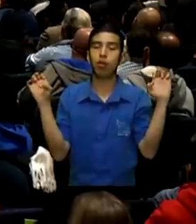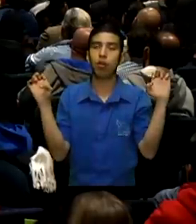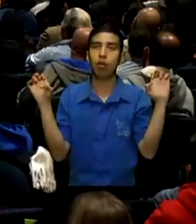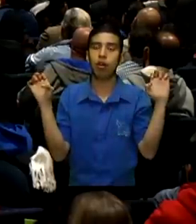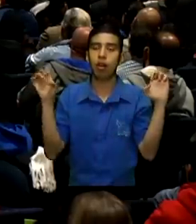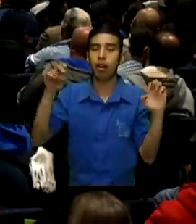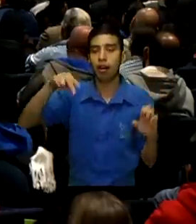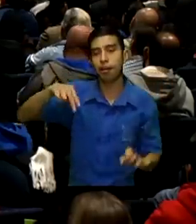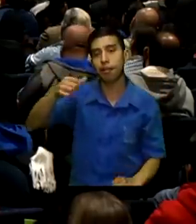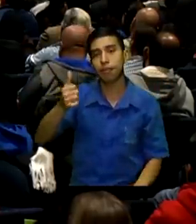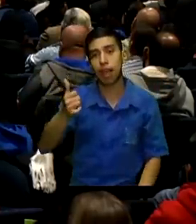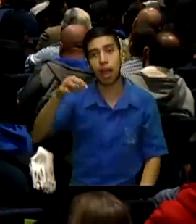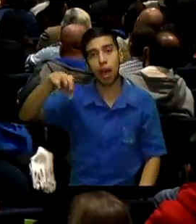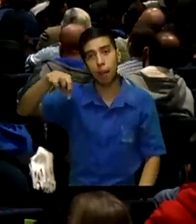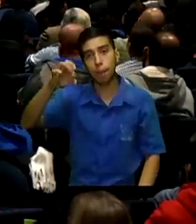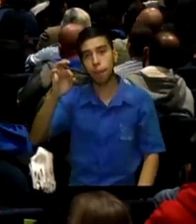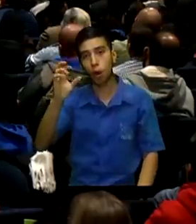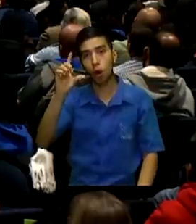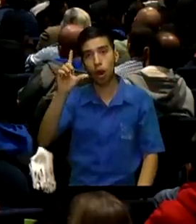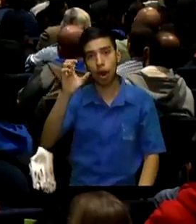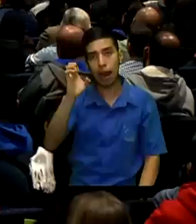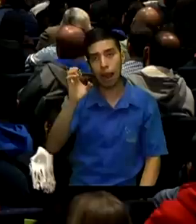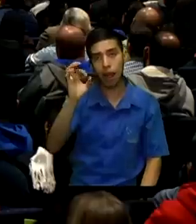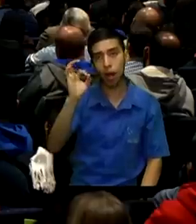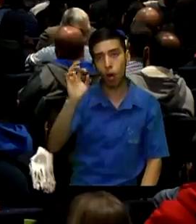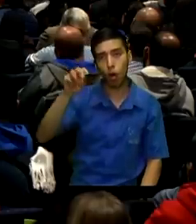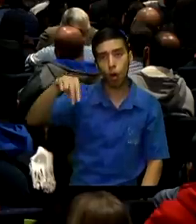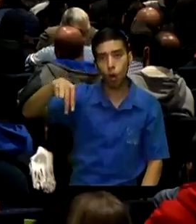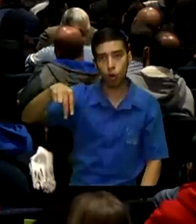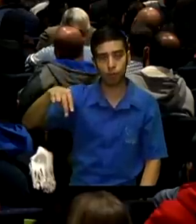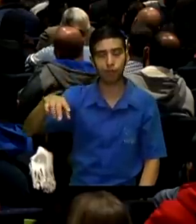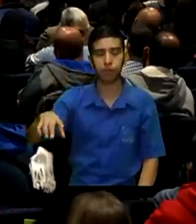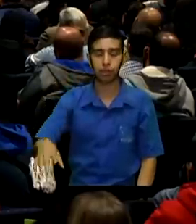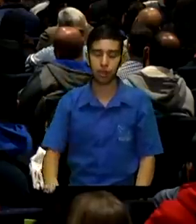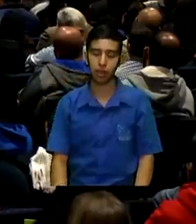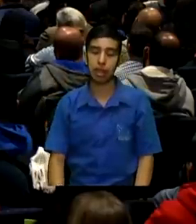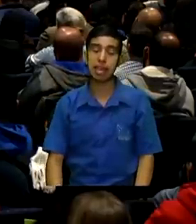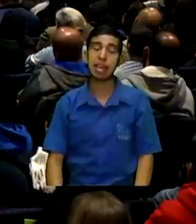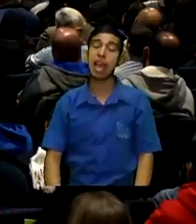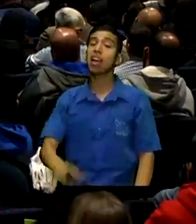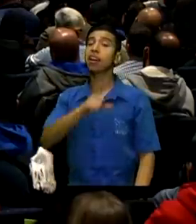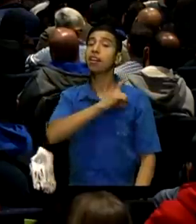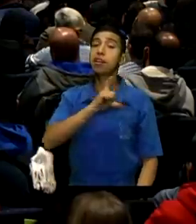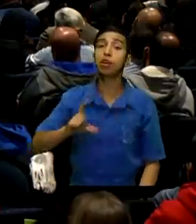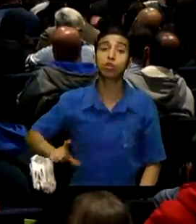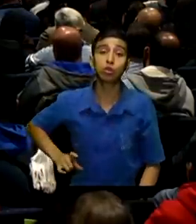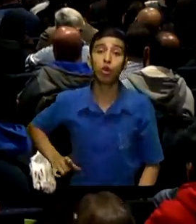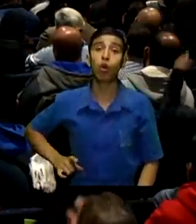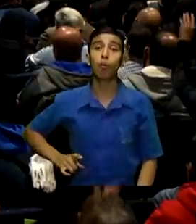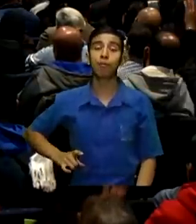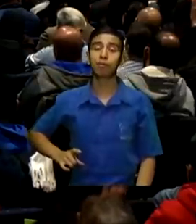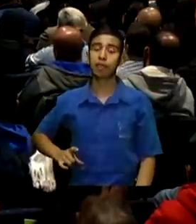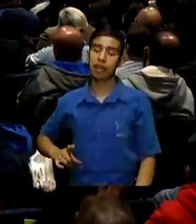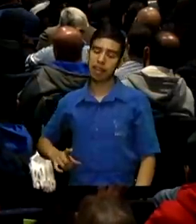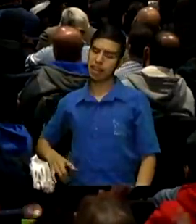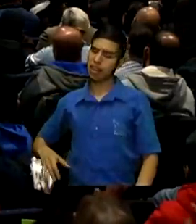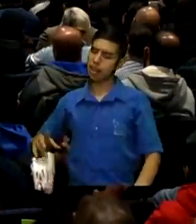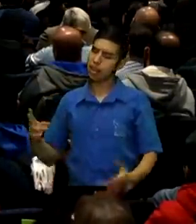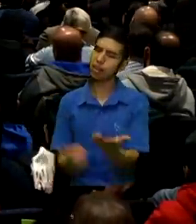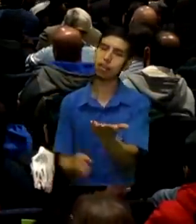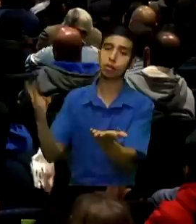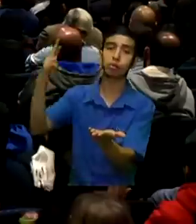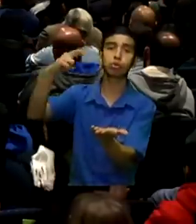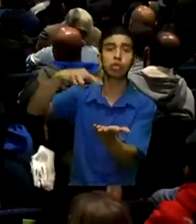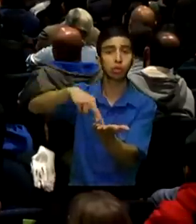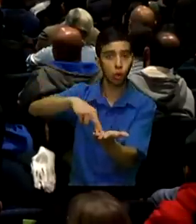Y fulano se lo dijo a Mengano, y Mengano a Perencejo. Y ahí, pues Cristo también existió y resucitó dentro de los muertos. Y